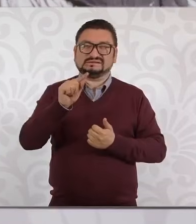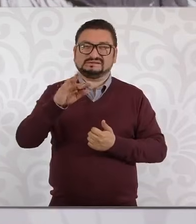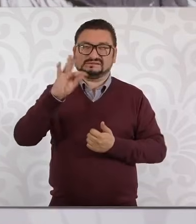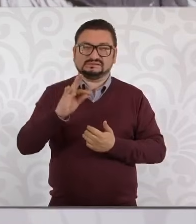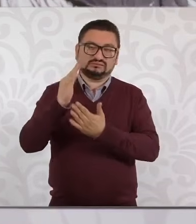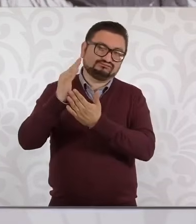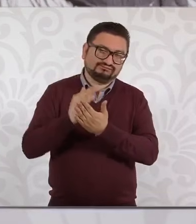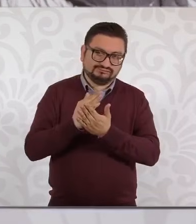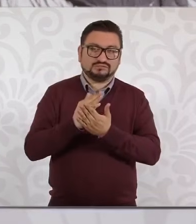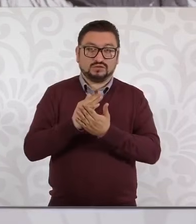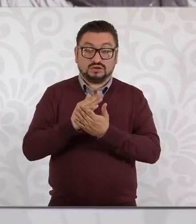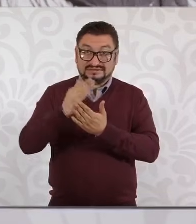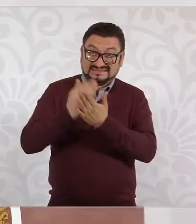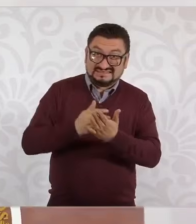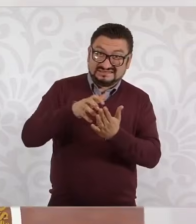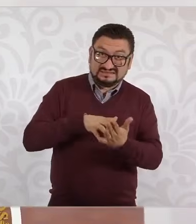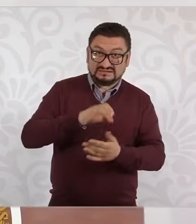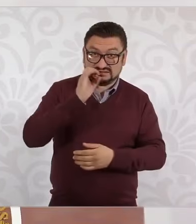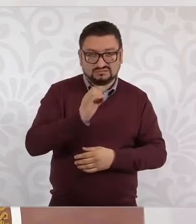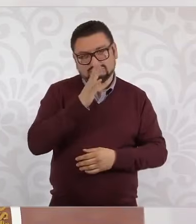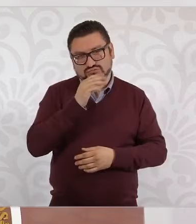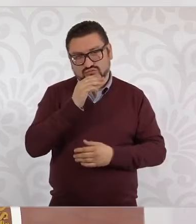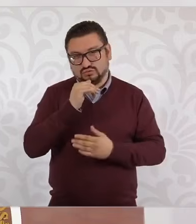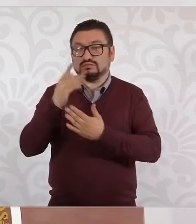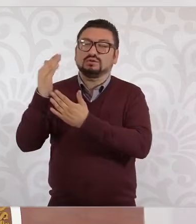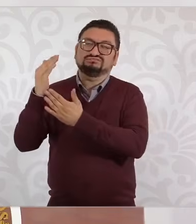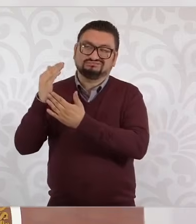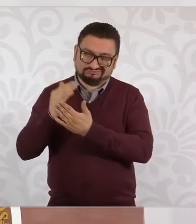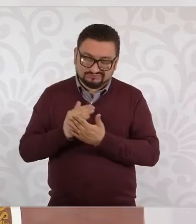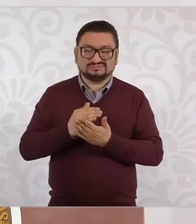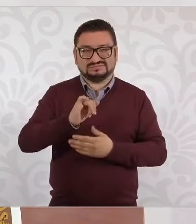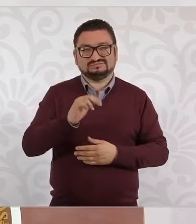pero sí disminuir la dependencia que tenemos hoy de gas natural.